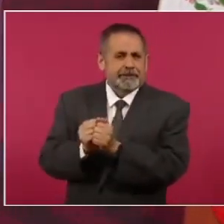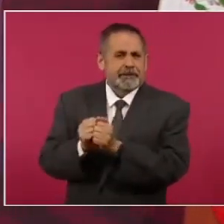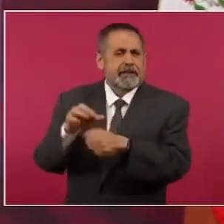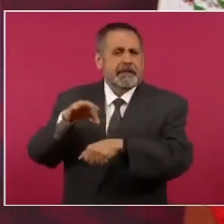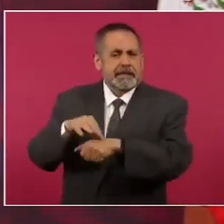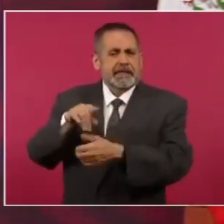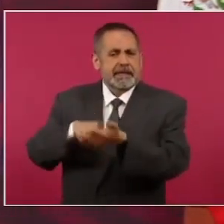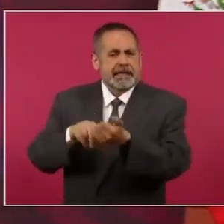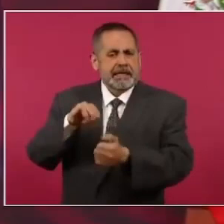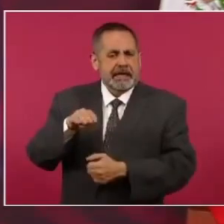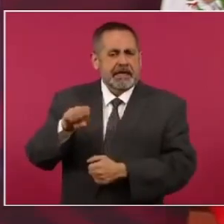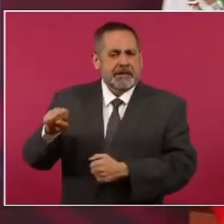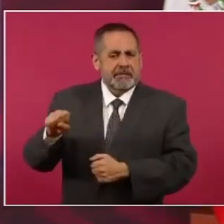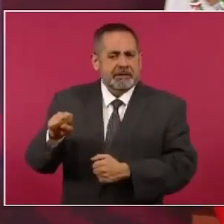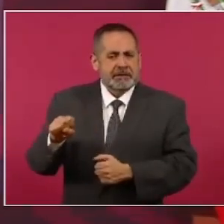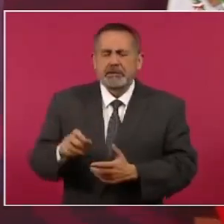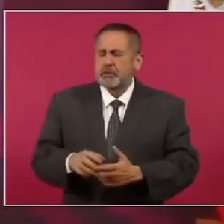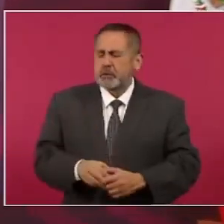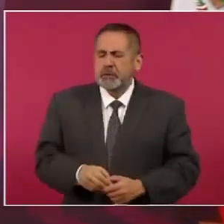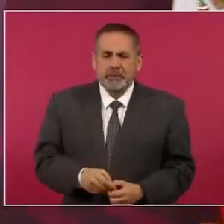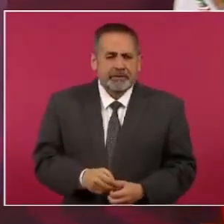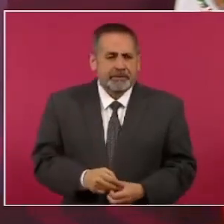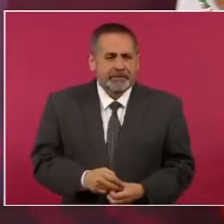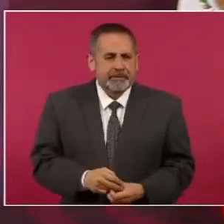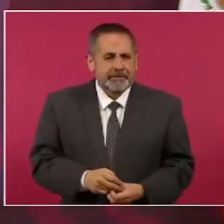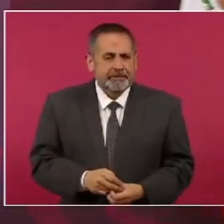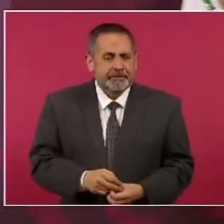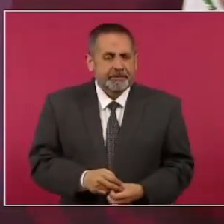Esto que en